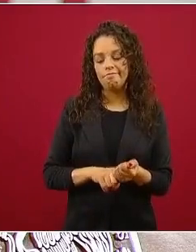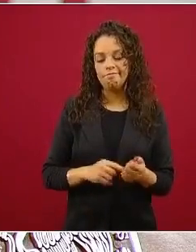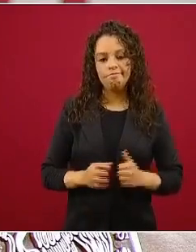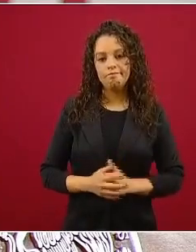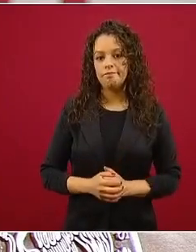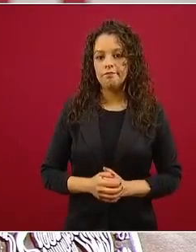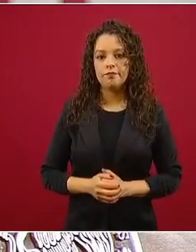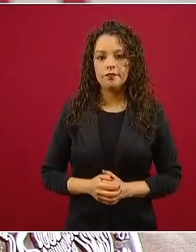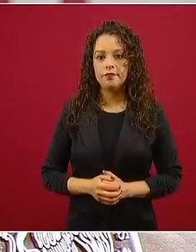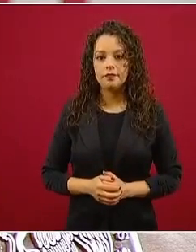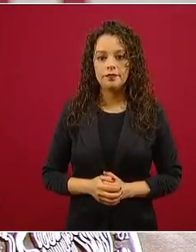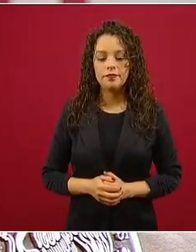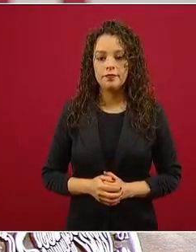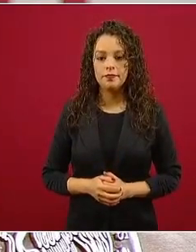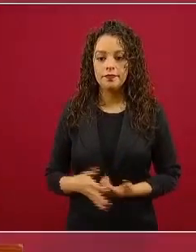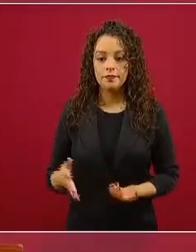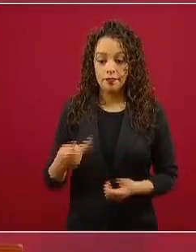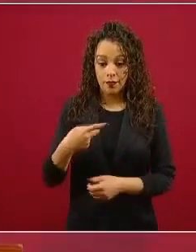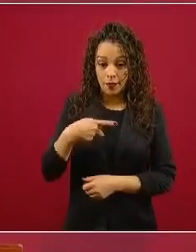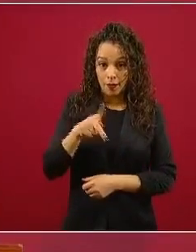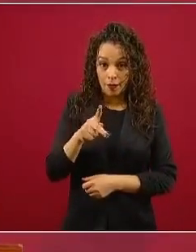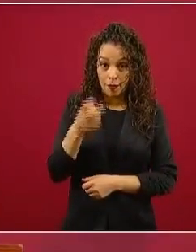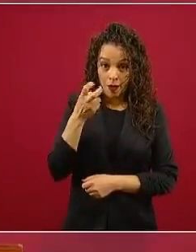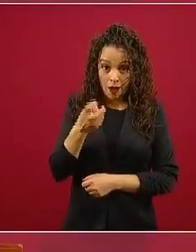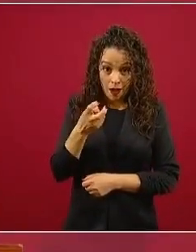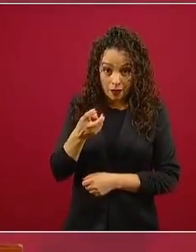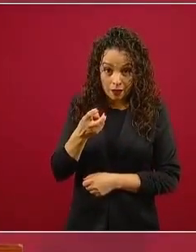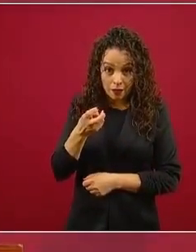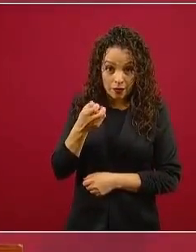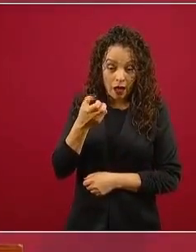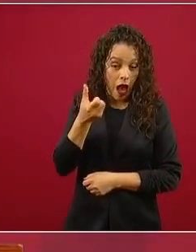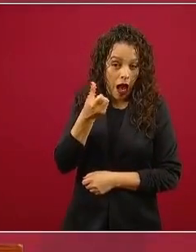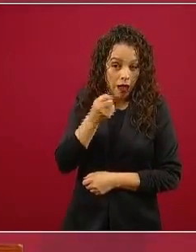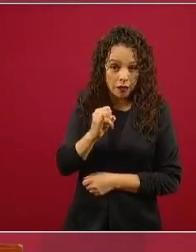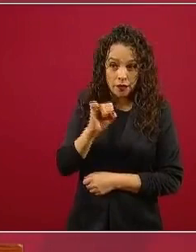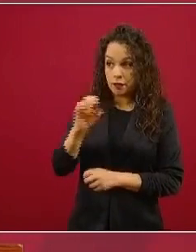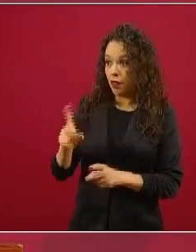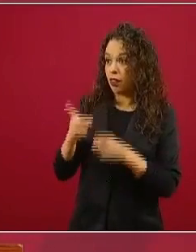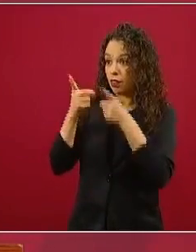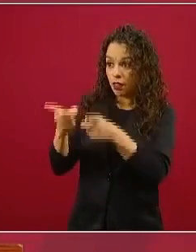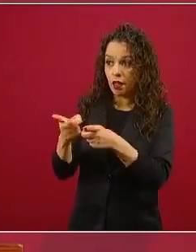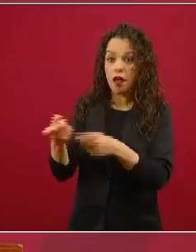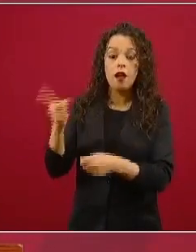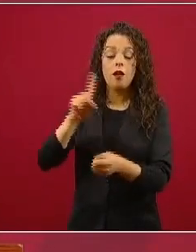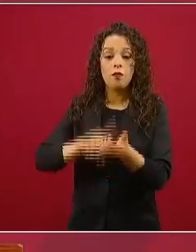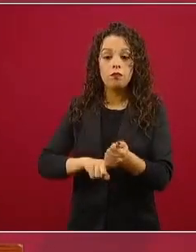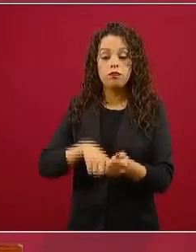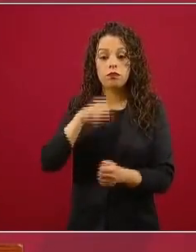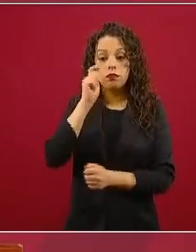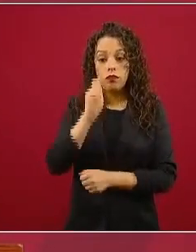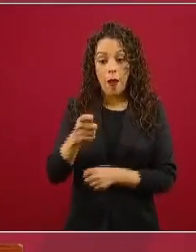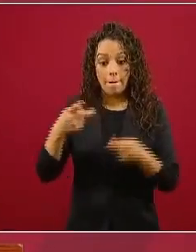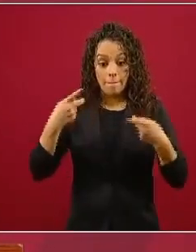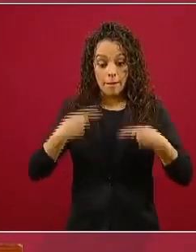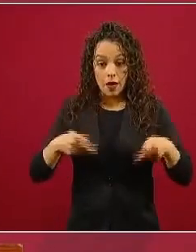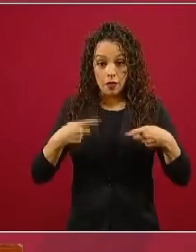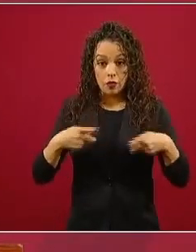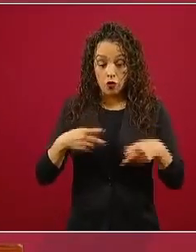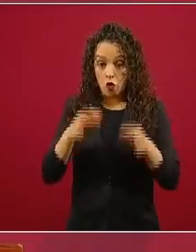Y aún haciendo eso, en el sector formal, porque